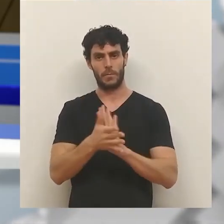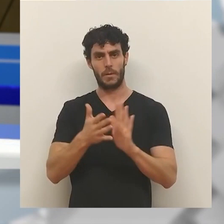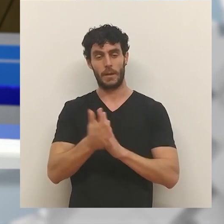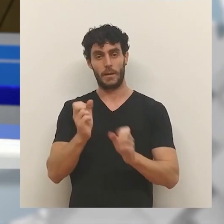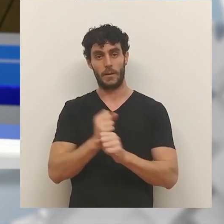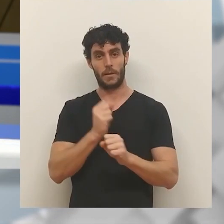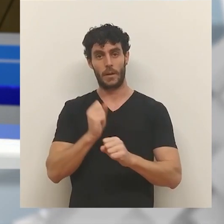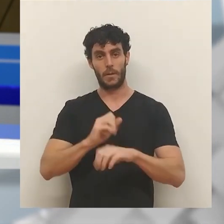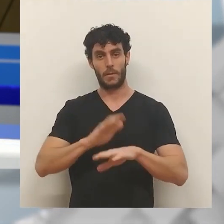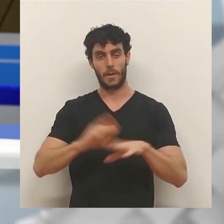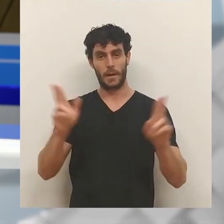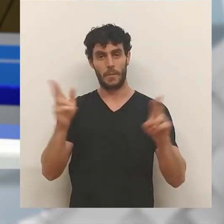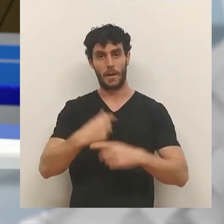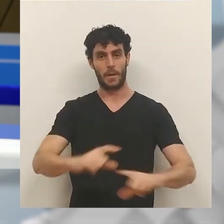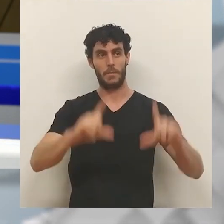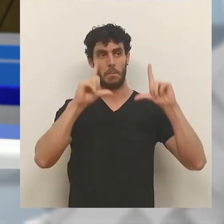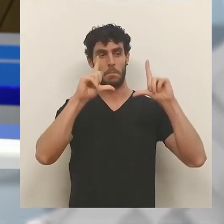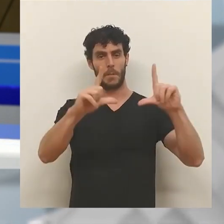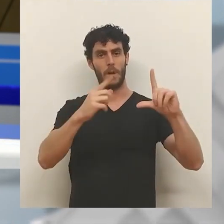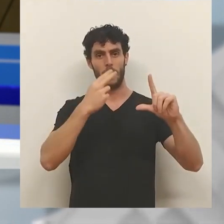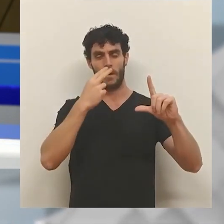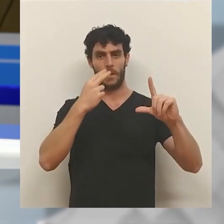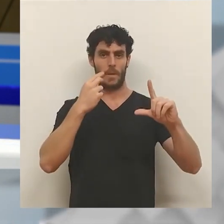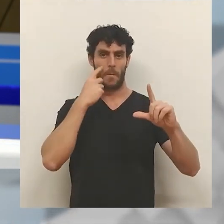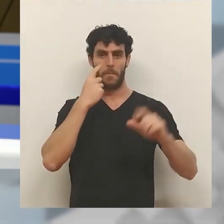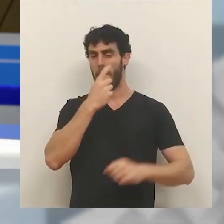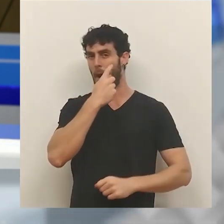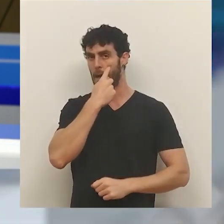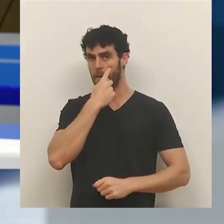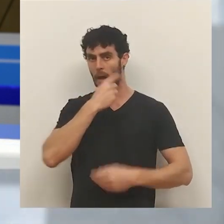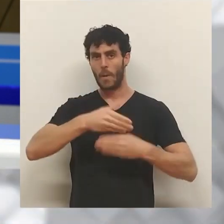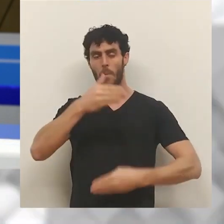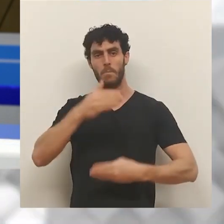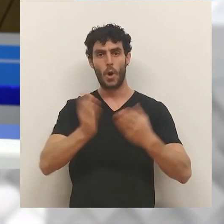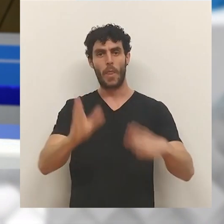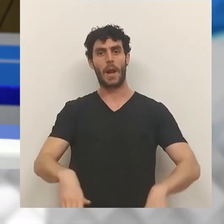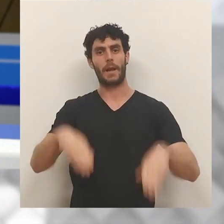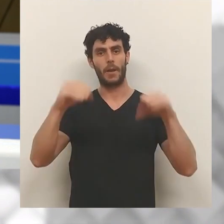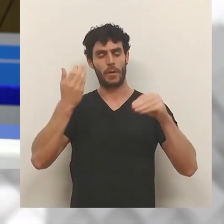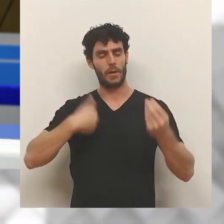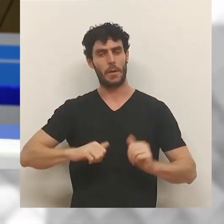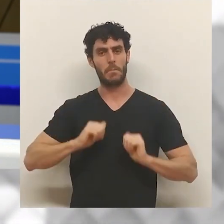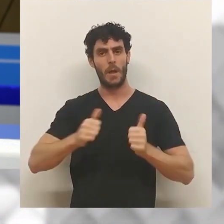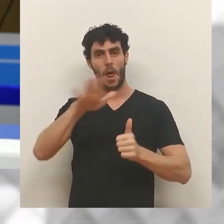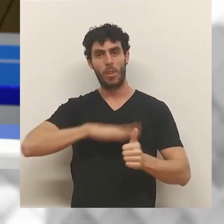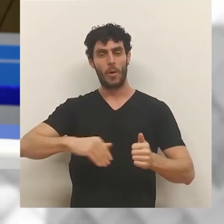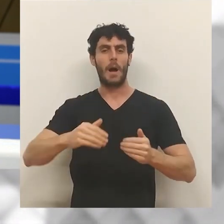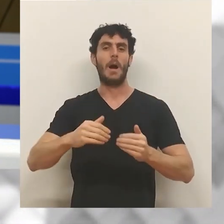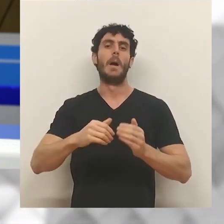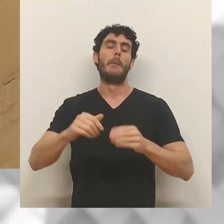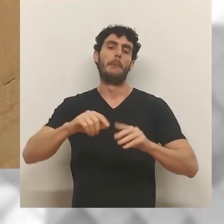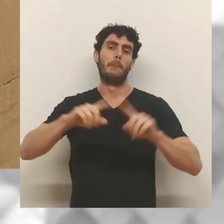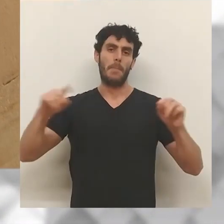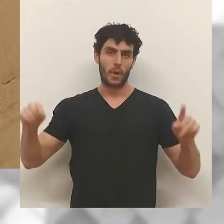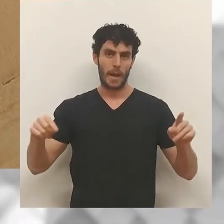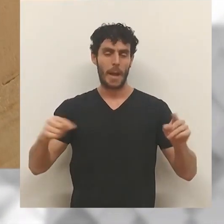Y continuamos en Logroño para contarles que los trabajos para la eliminación de las inscripciones franquistas de los muros de la Redonda ya han comenzado. En la